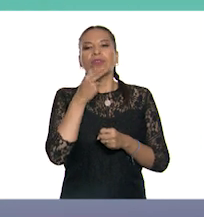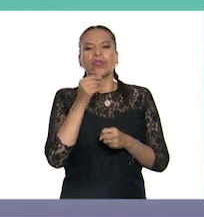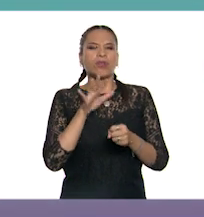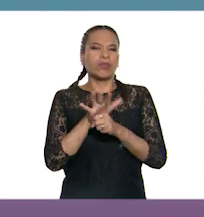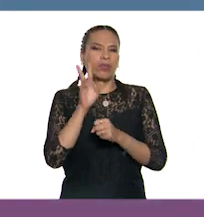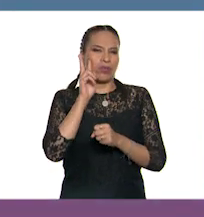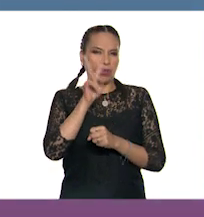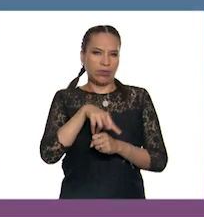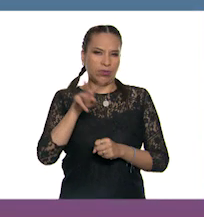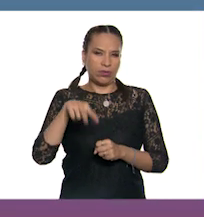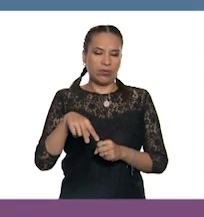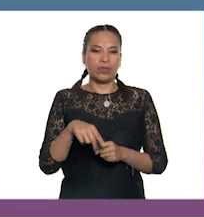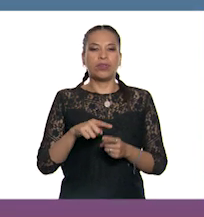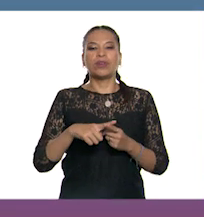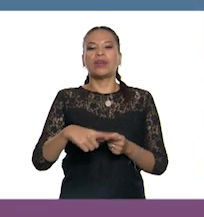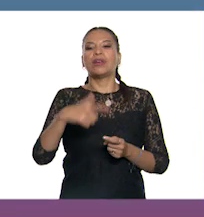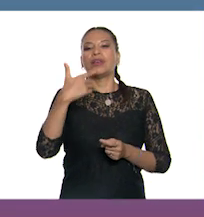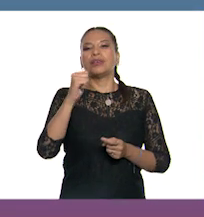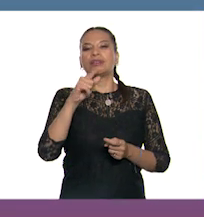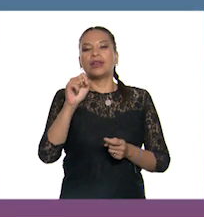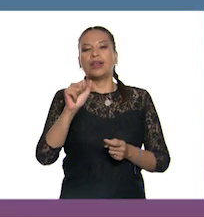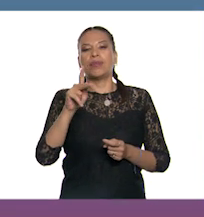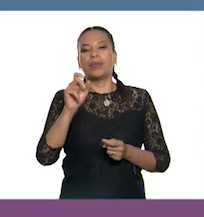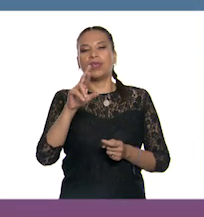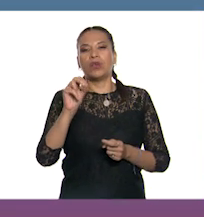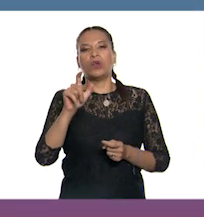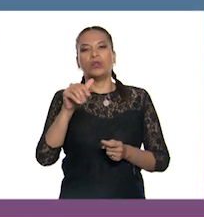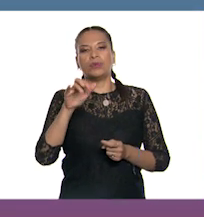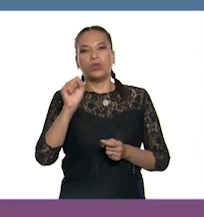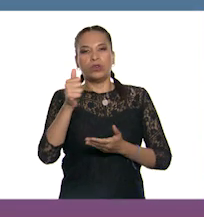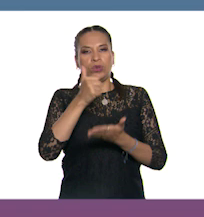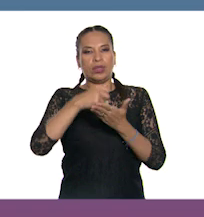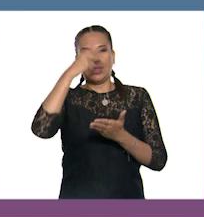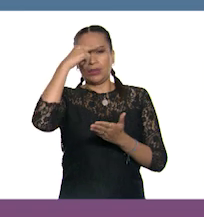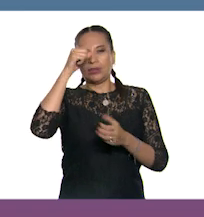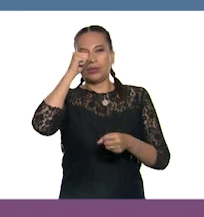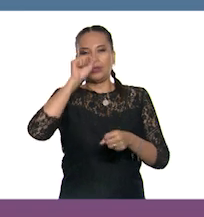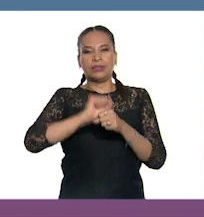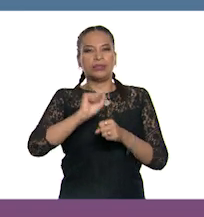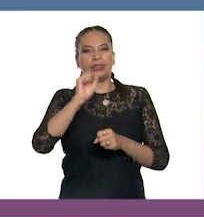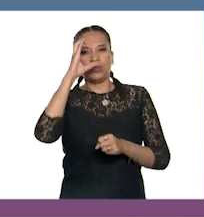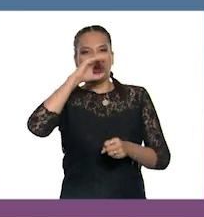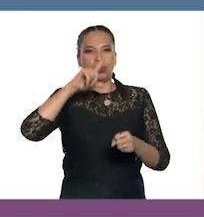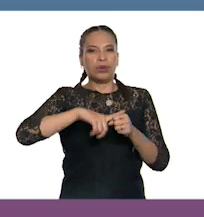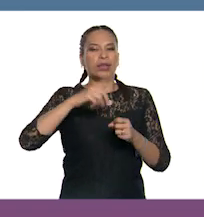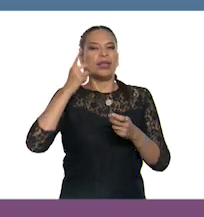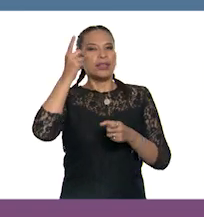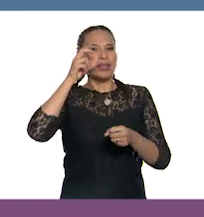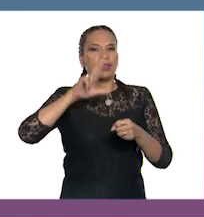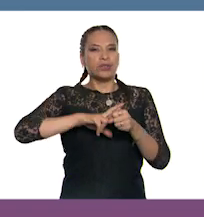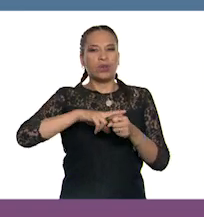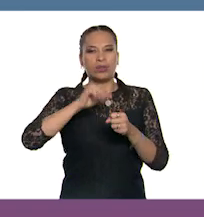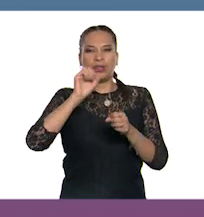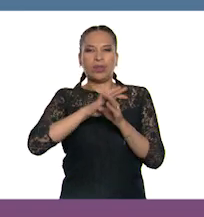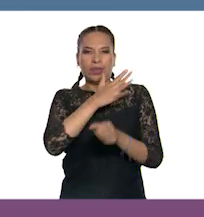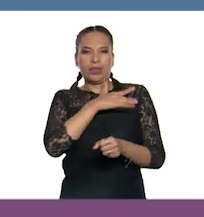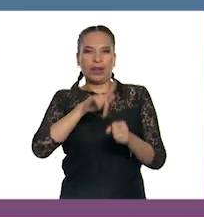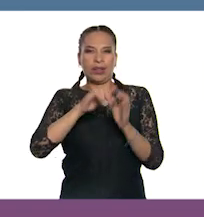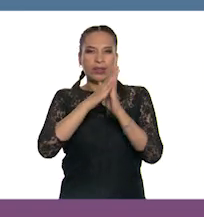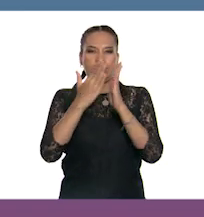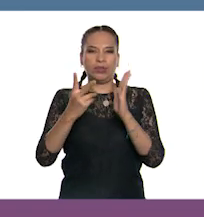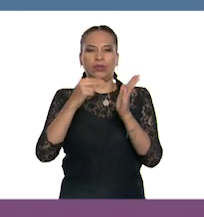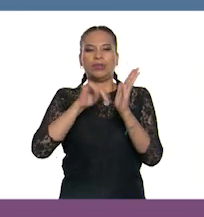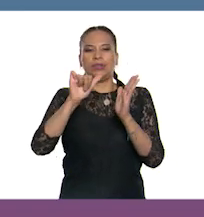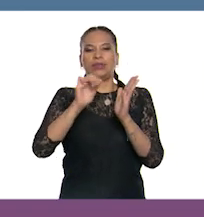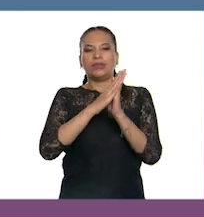común. Castera, Pedro, Los Maduros, Ciudad de México, Secretaría de Cultura, Dirección General de Bibliotecas, 2016,